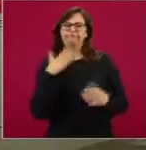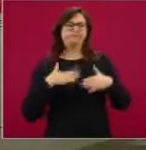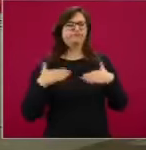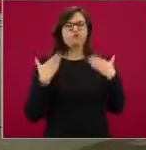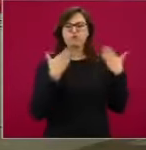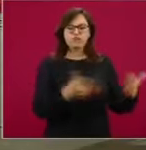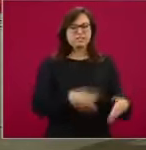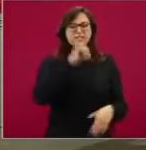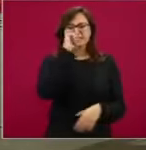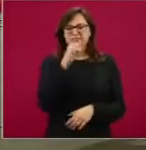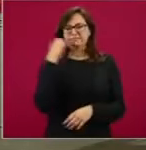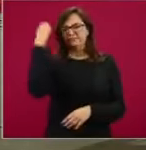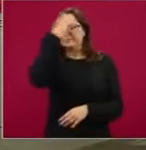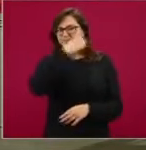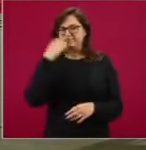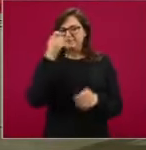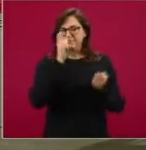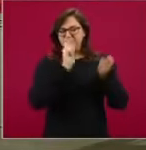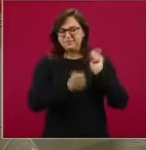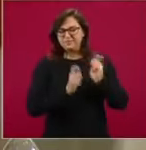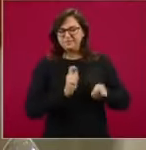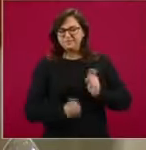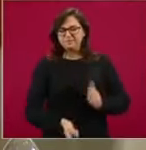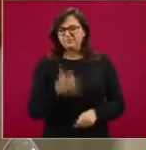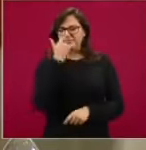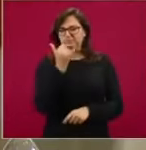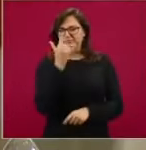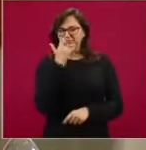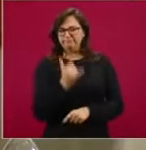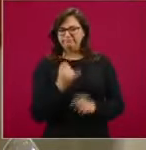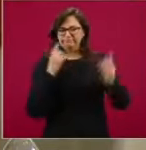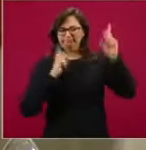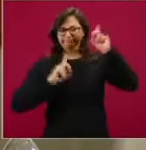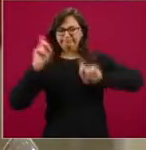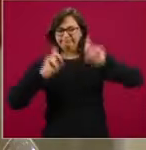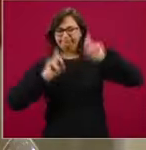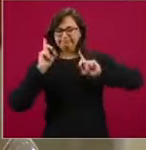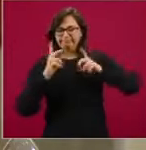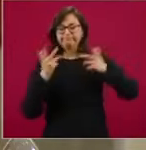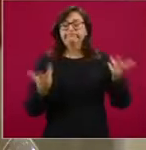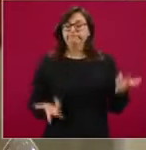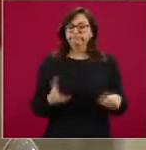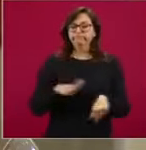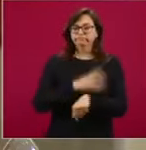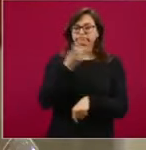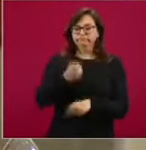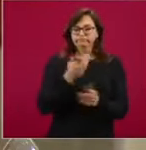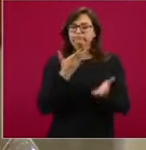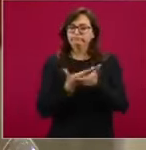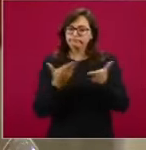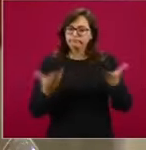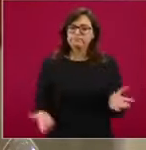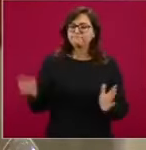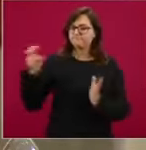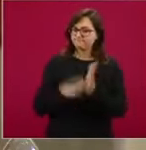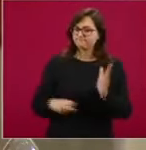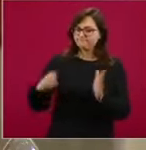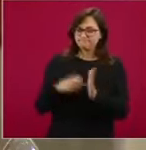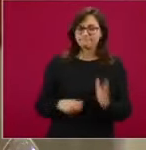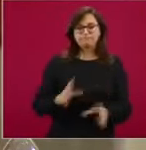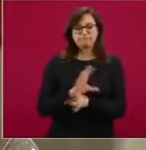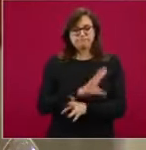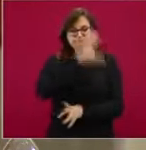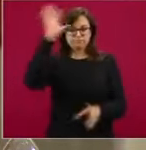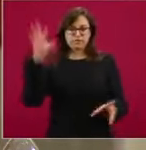de los reactivos hasta los resultados, y nos interesaba atender estructuralmente de fondo,